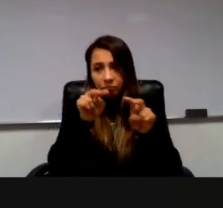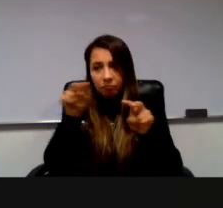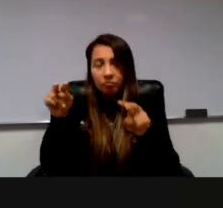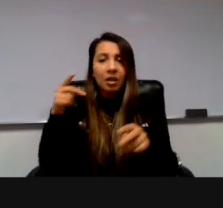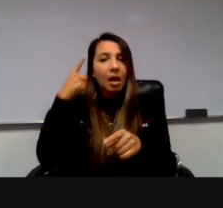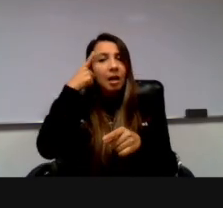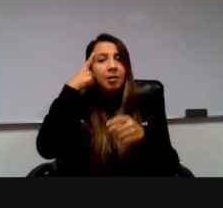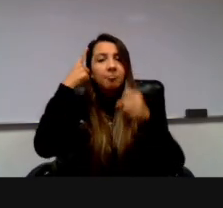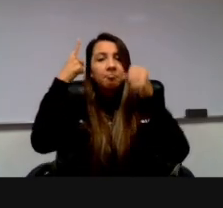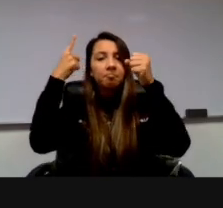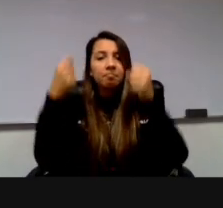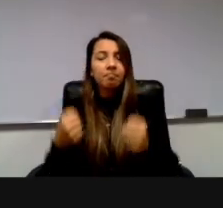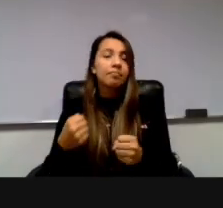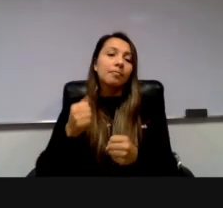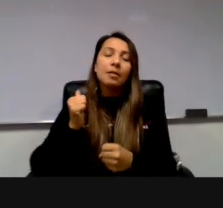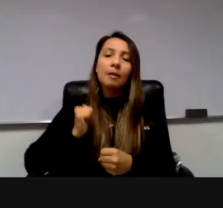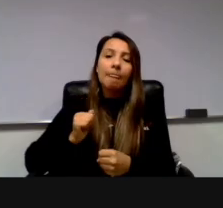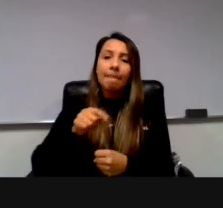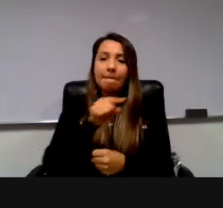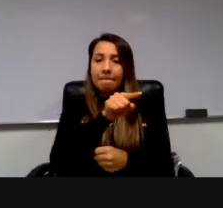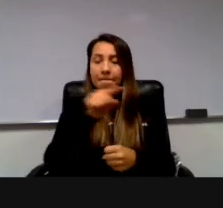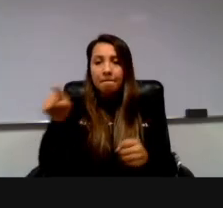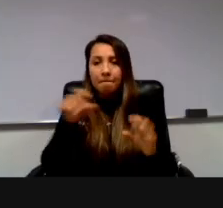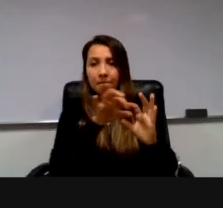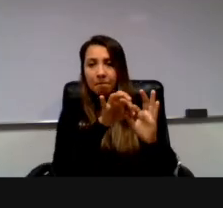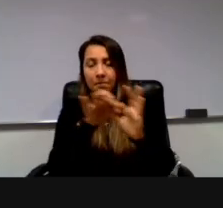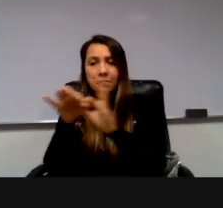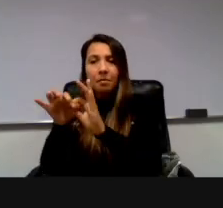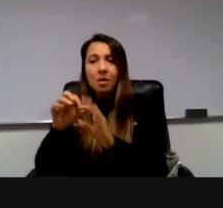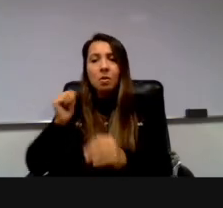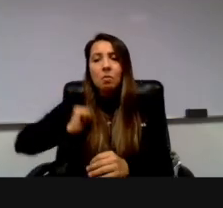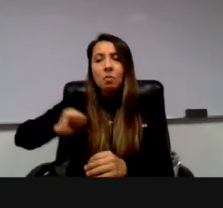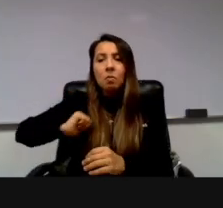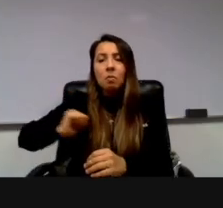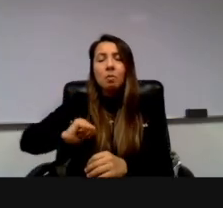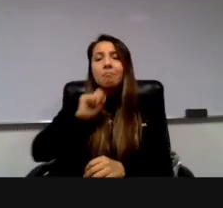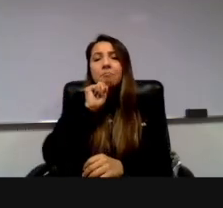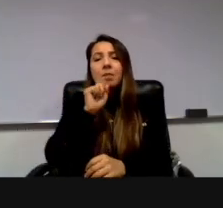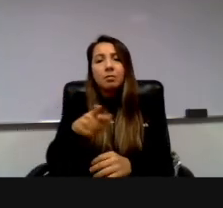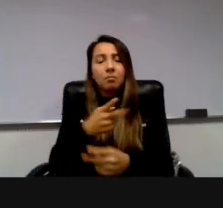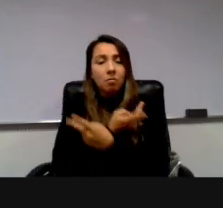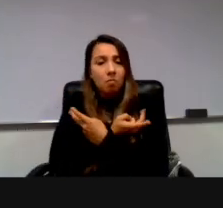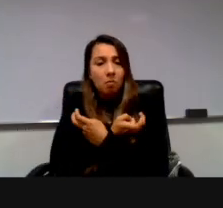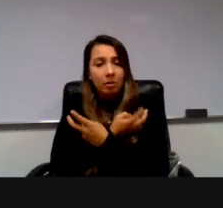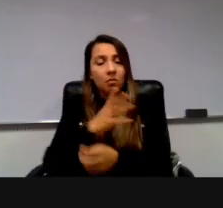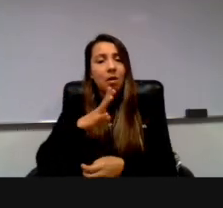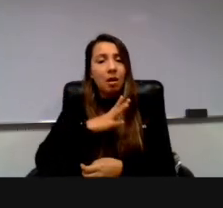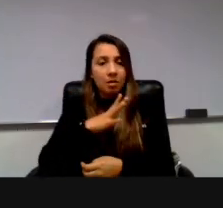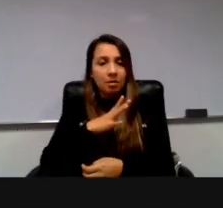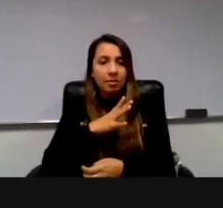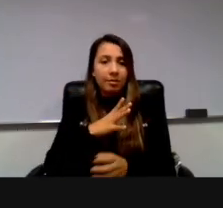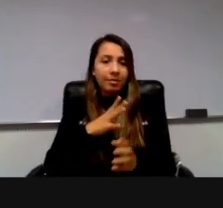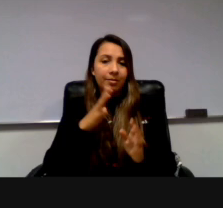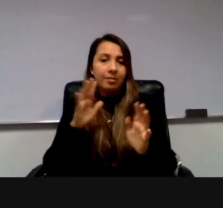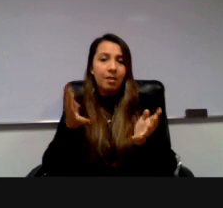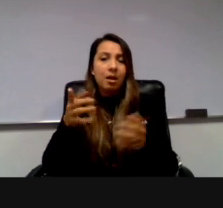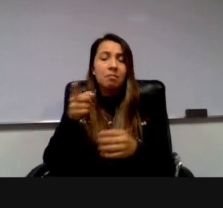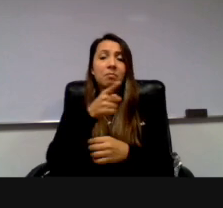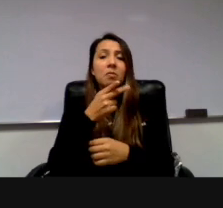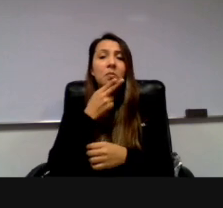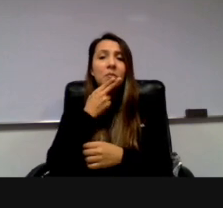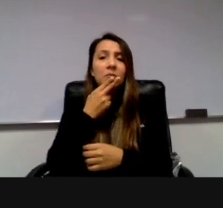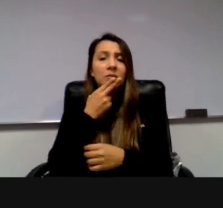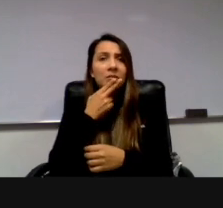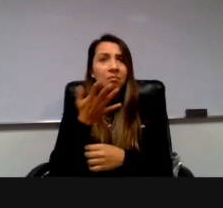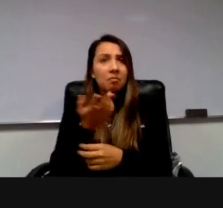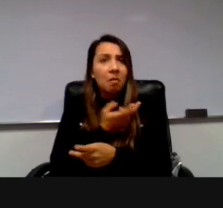bastante seguridad que el ancestro de estos mamíferos pues tenía estos huesos, ¿no? Y en estas posiciones relativas, ¿no? ¿Para qué lo usaba? Bueno, pues